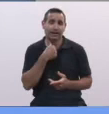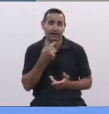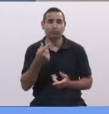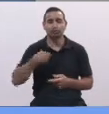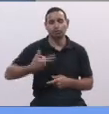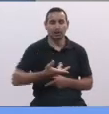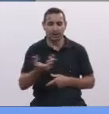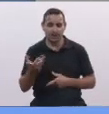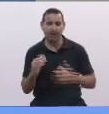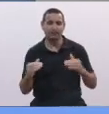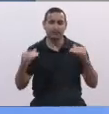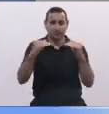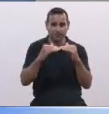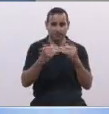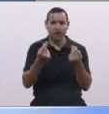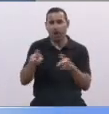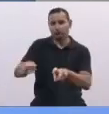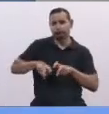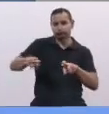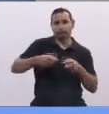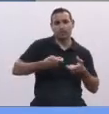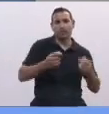rentabilidad social de que tengamos superávit.